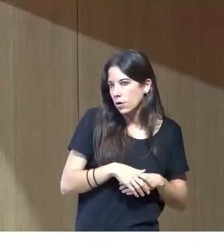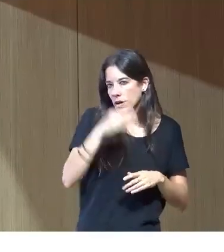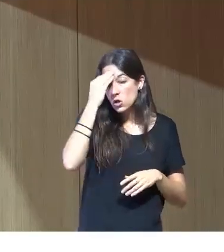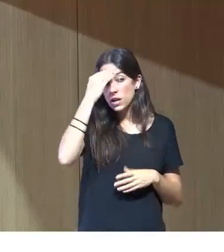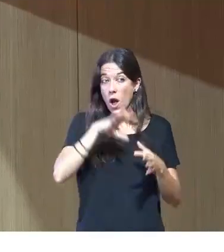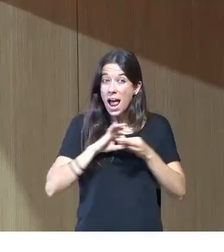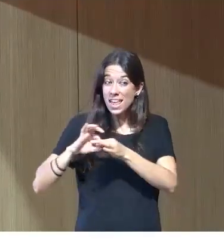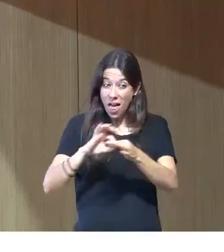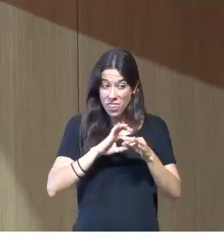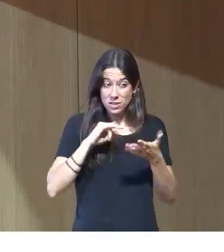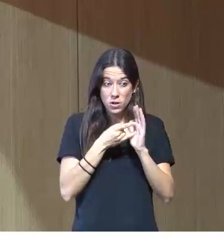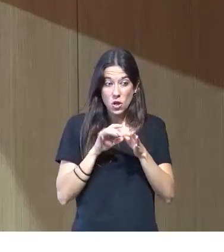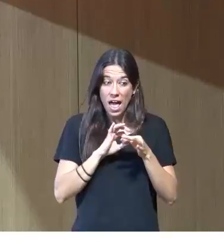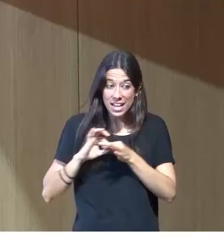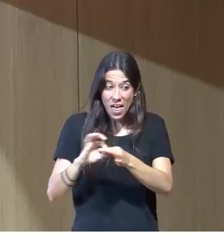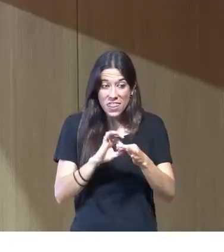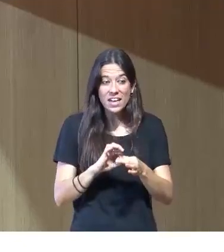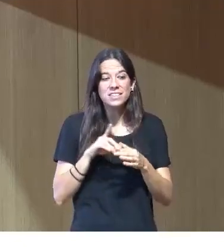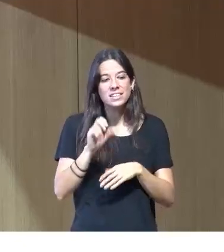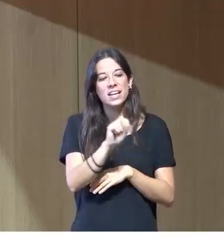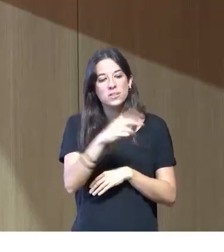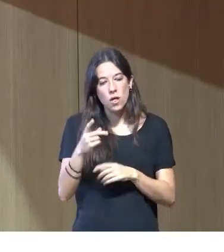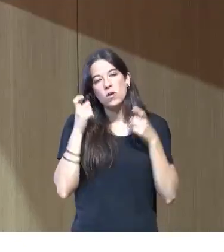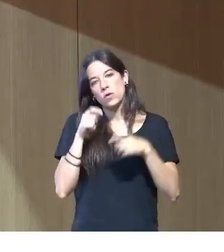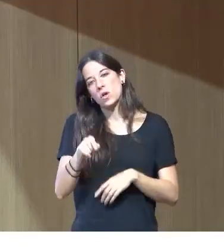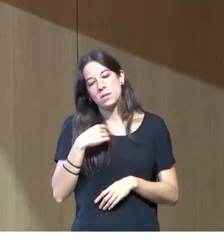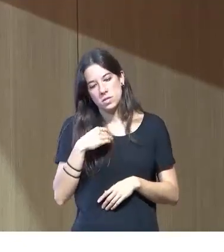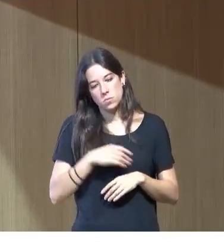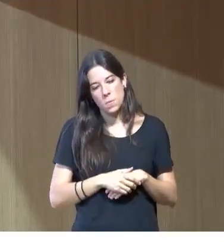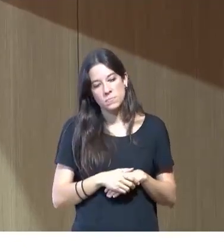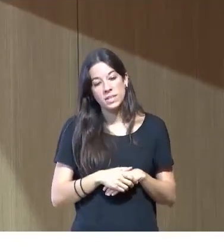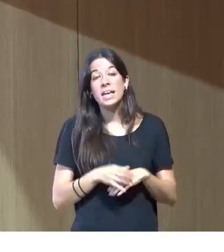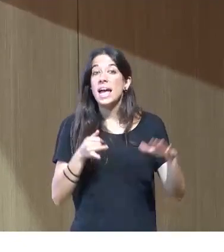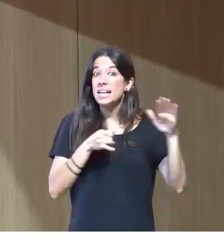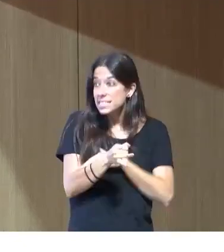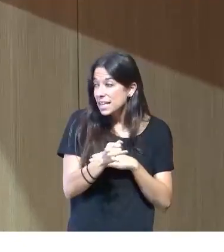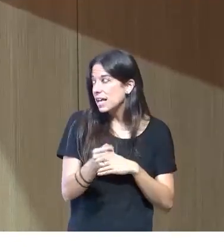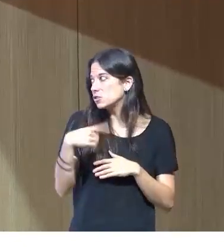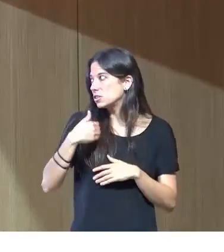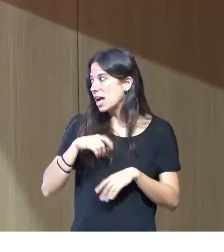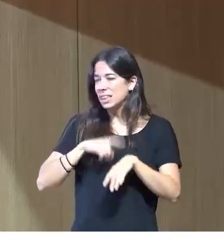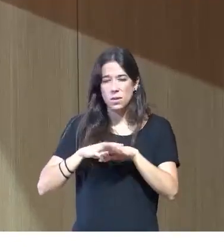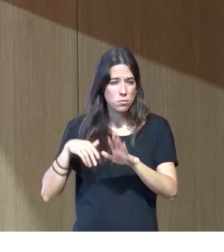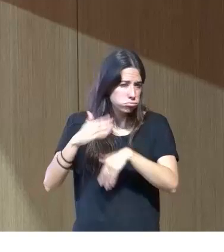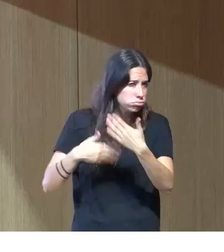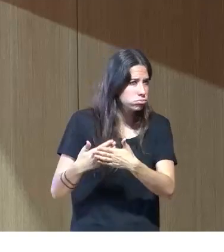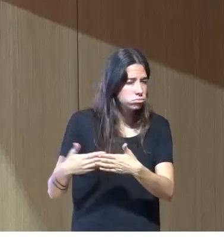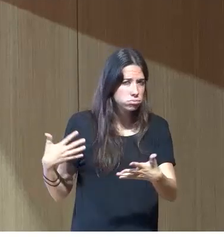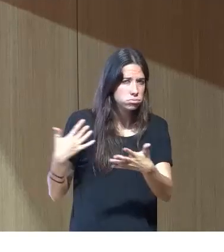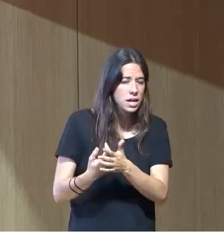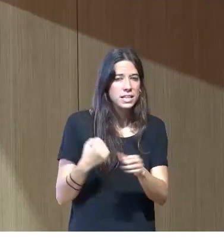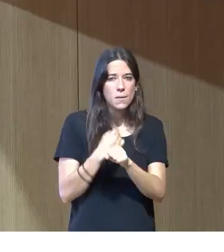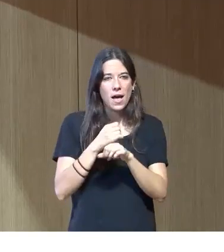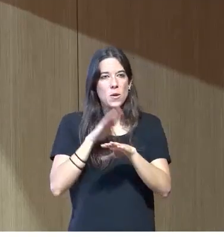es precisamente el resultado de ese esfuerzo en insertar llevamos muchísimo tiempo trabajando para el empleo de las personas